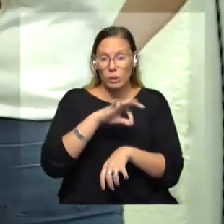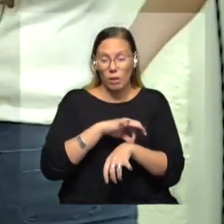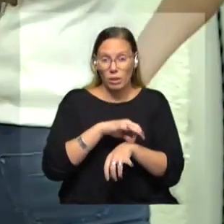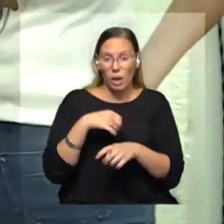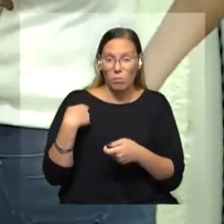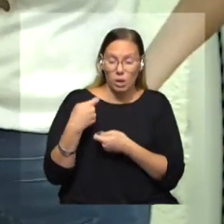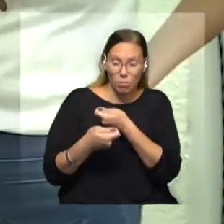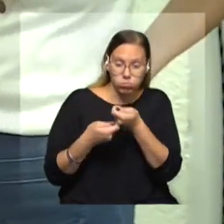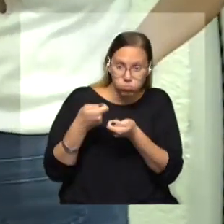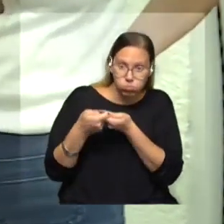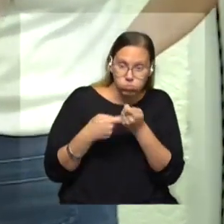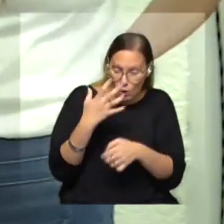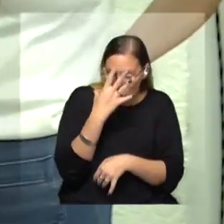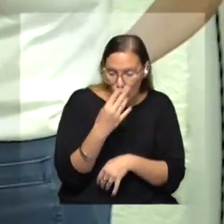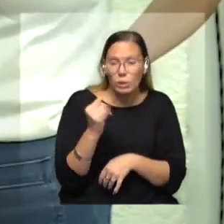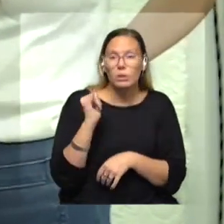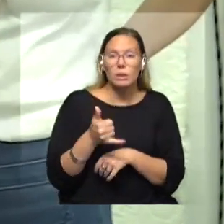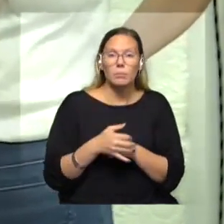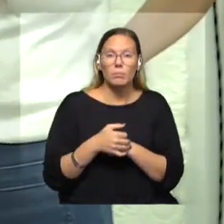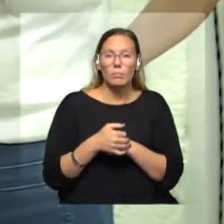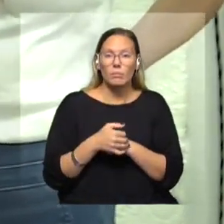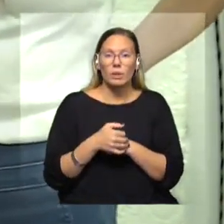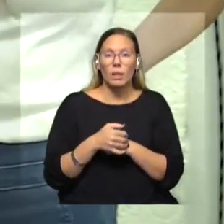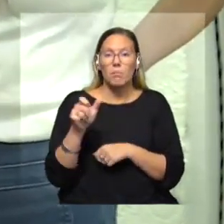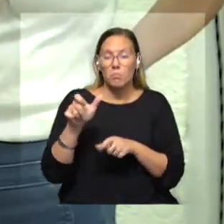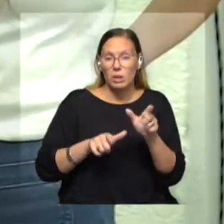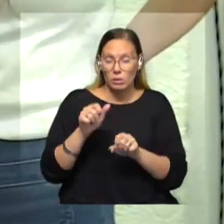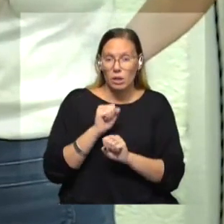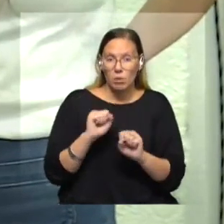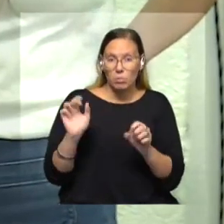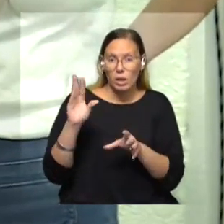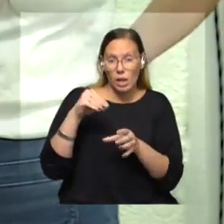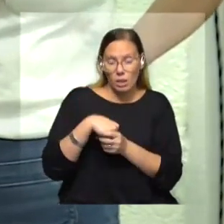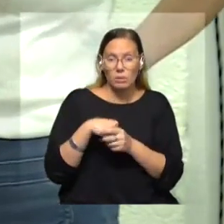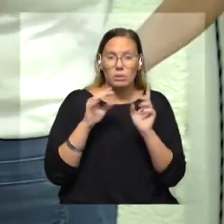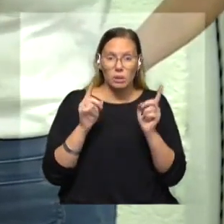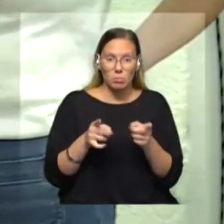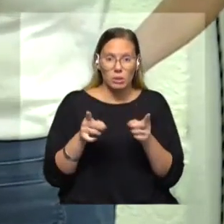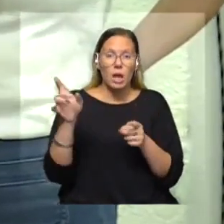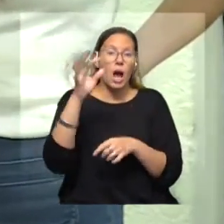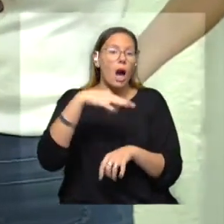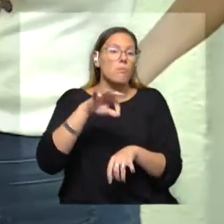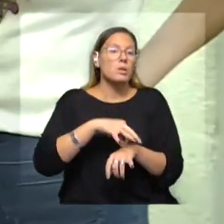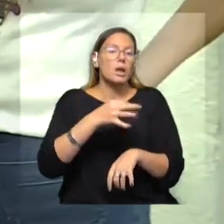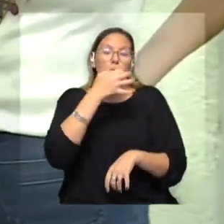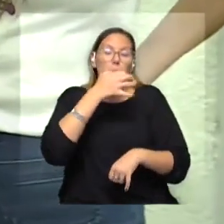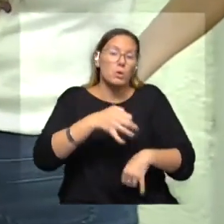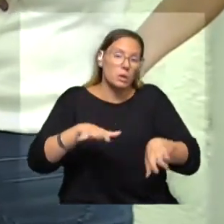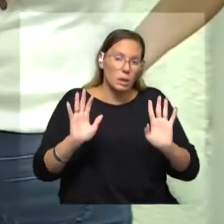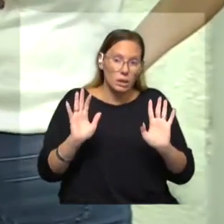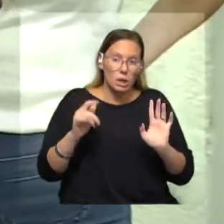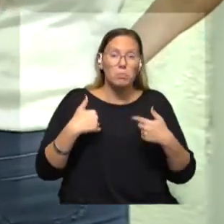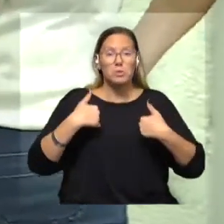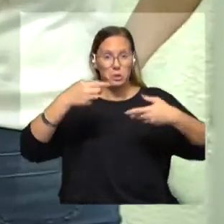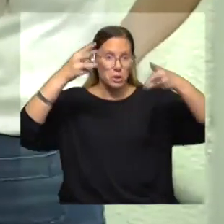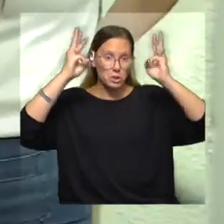a sumerger. Totalmente, totalmente. Que la gente que sea parte de ese panal, una abeja más, ¿no? La abeja que quiera, ¿no? Perfecto. Bueno, yo voy a ser la